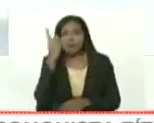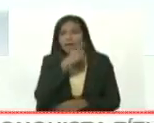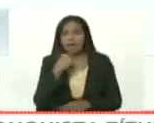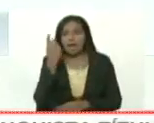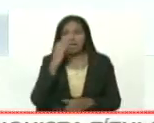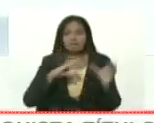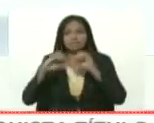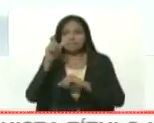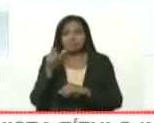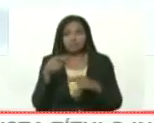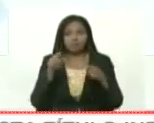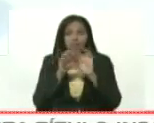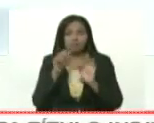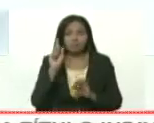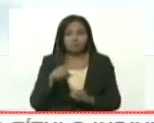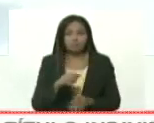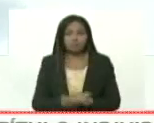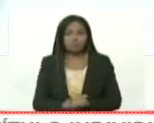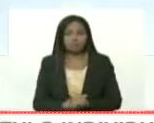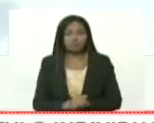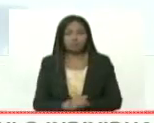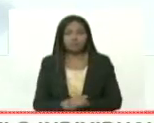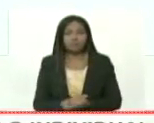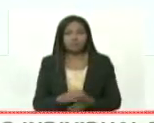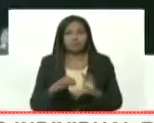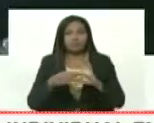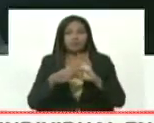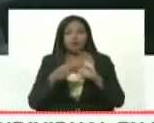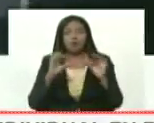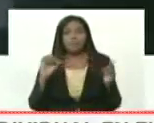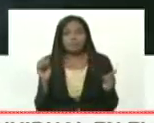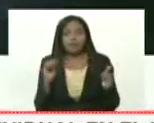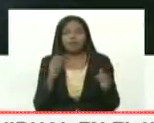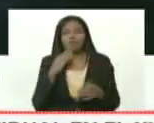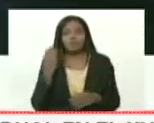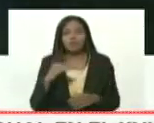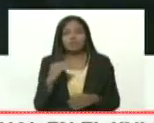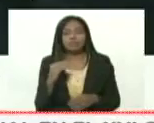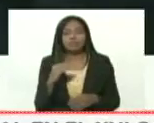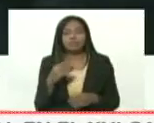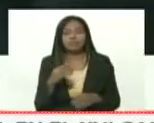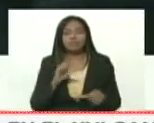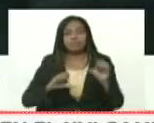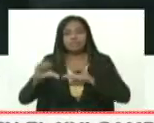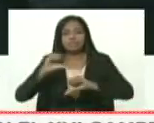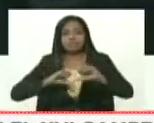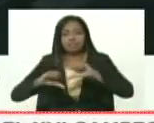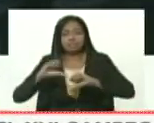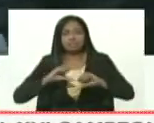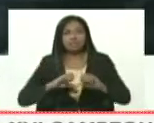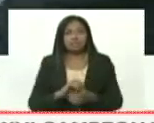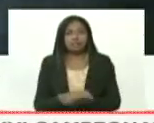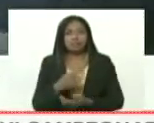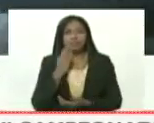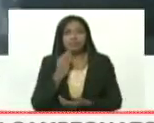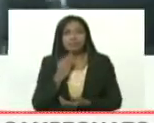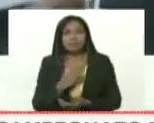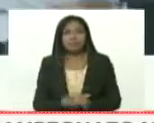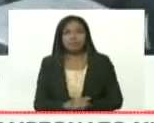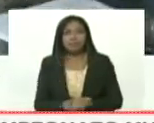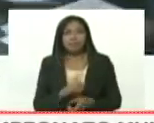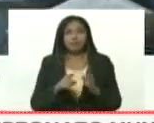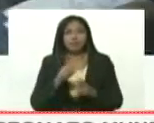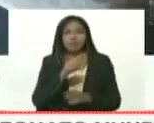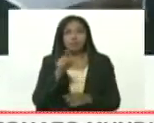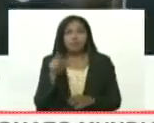científicos toditos. Olimpiada Juvenil de Ciencia, prueba teórica y la prueba experimental. Bueno, ¿alguno de ustedes